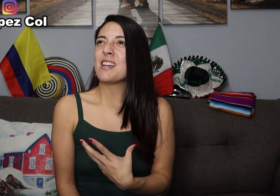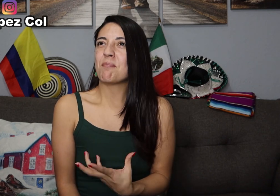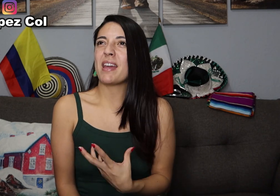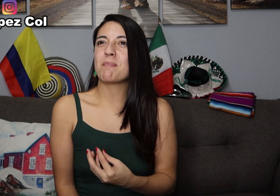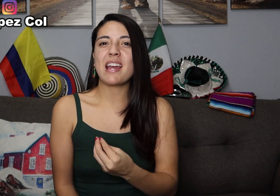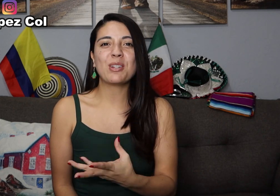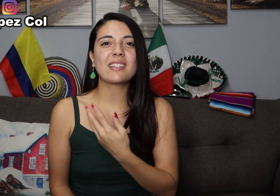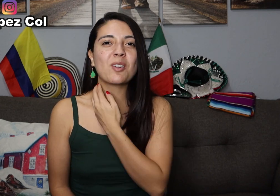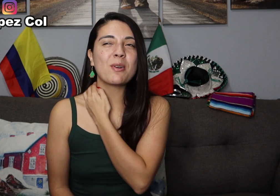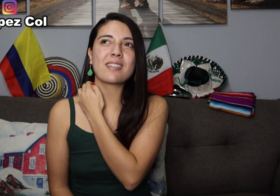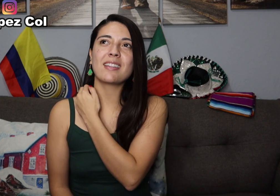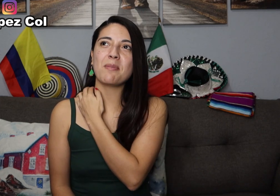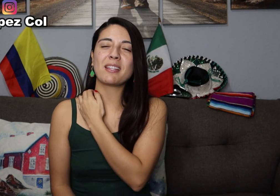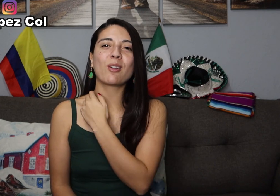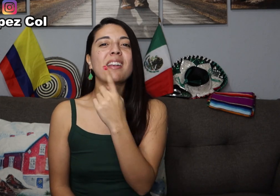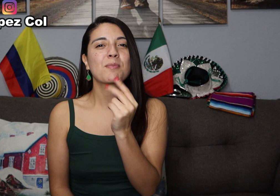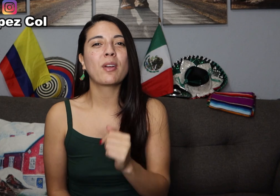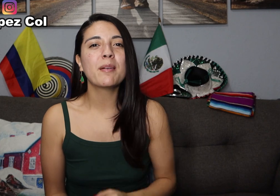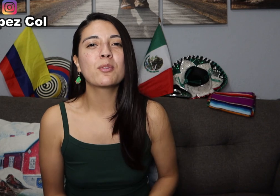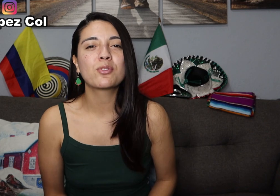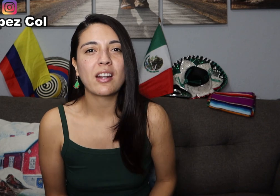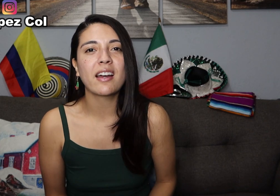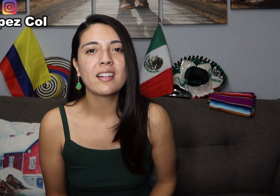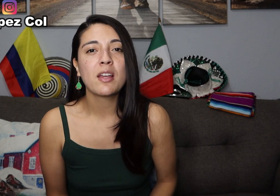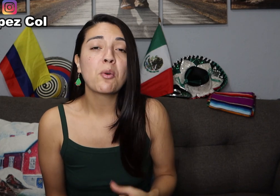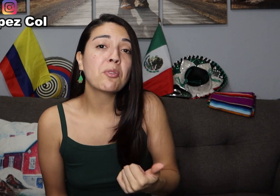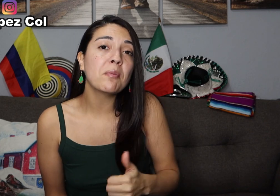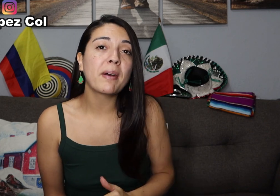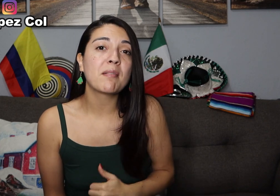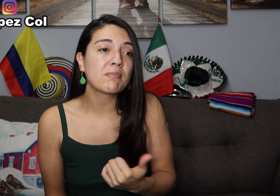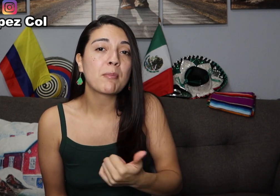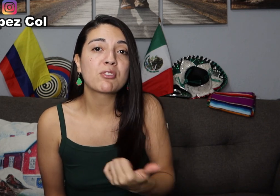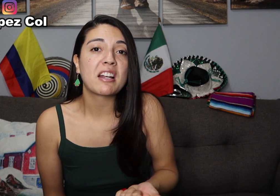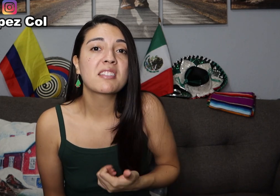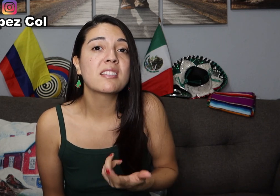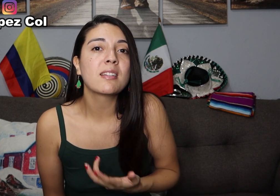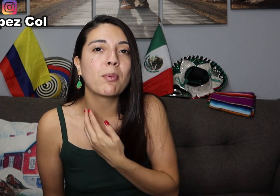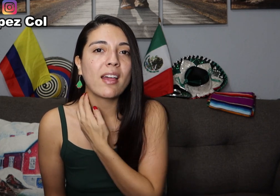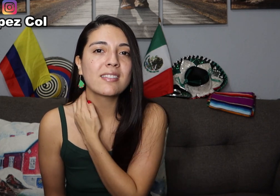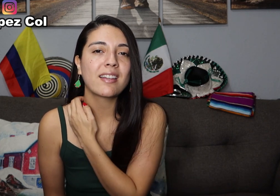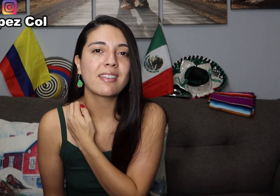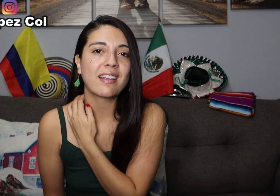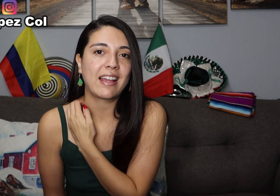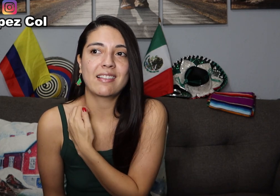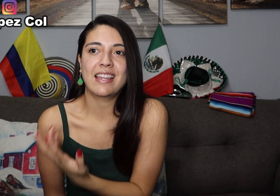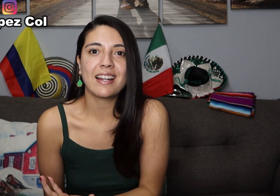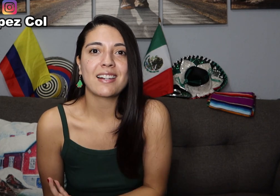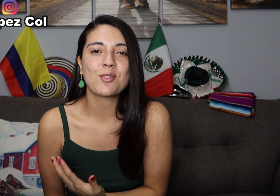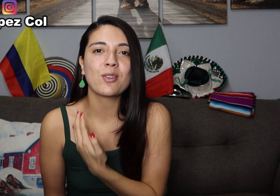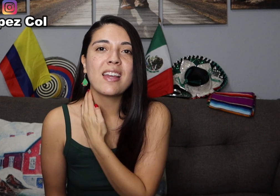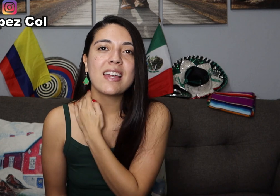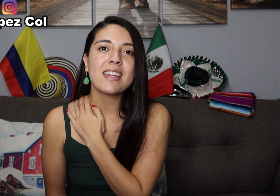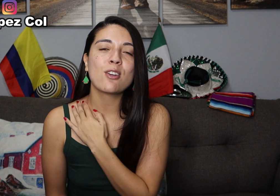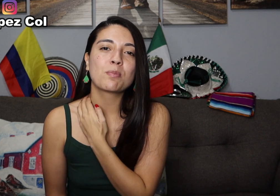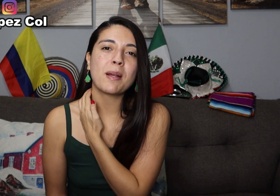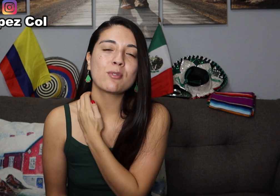ese, vi ahorita como ese sentimiento de les voy a demostrar, uno, para demostrarles que sí se puede hacer, que tiene la